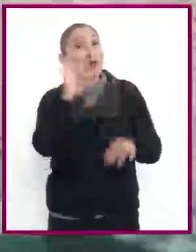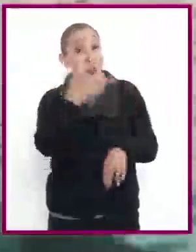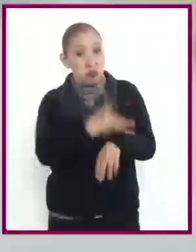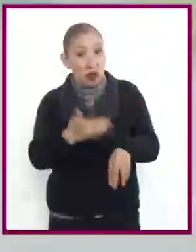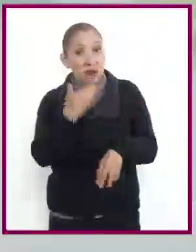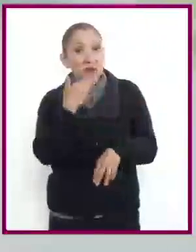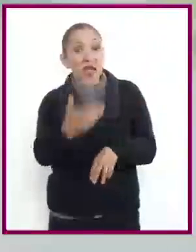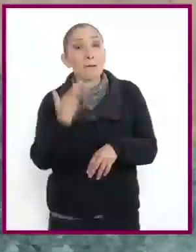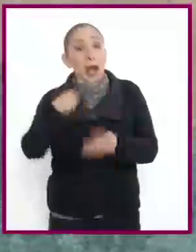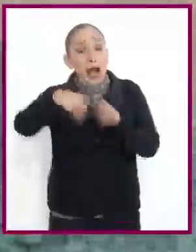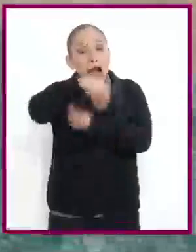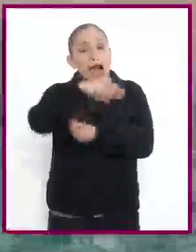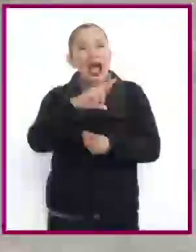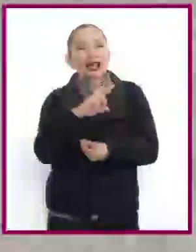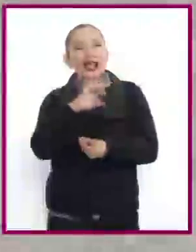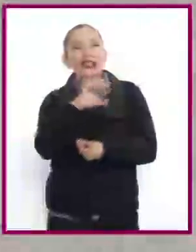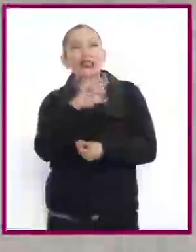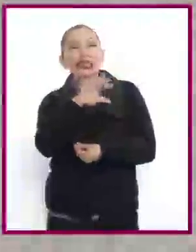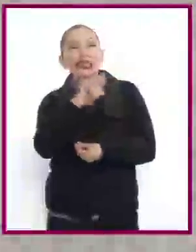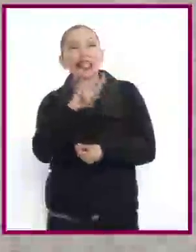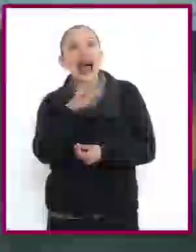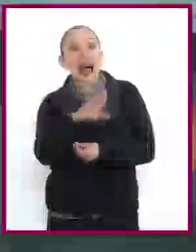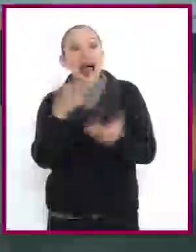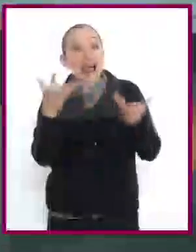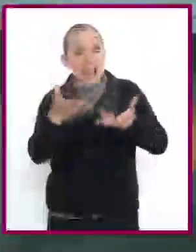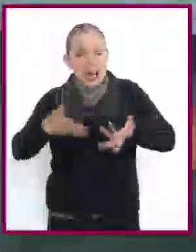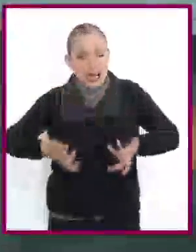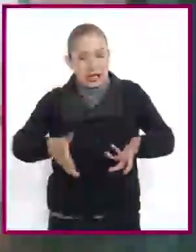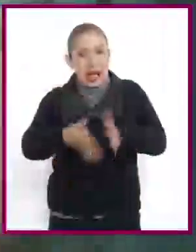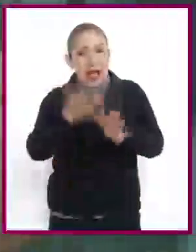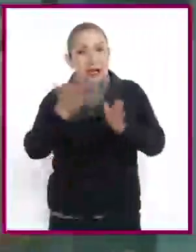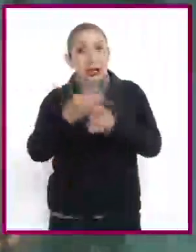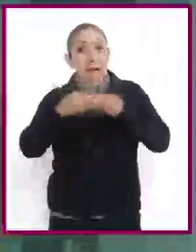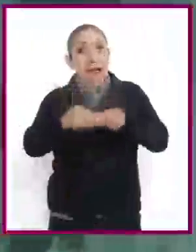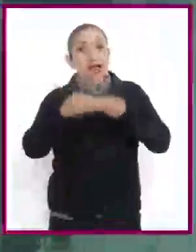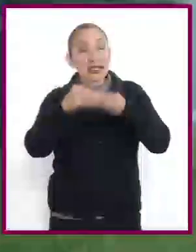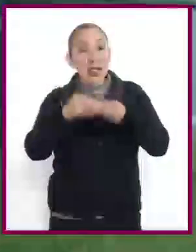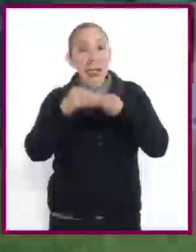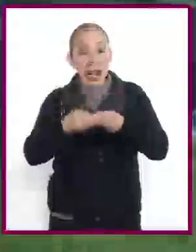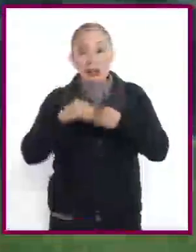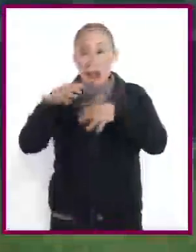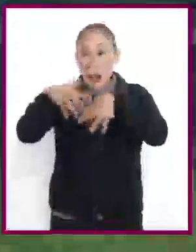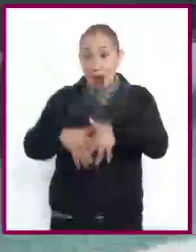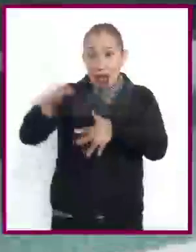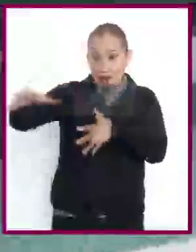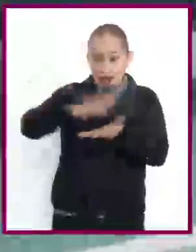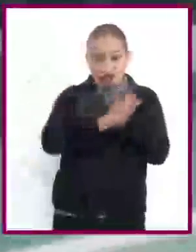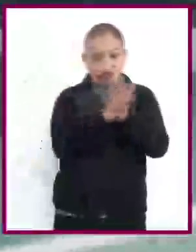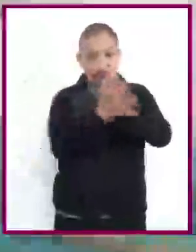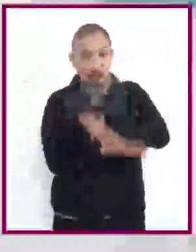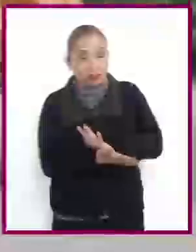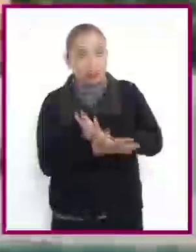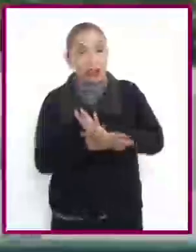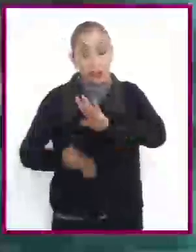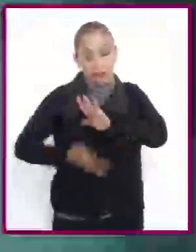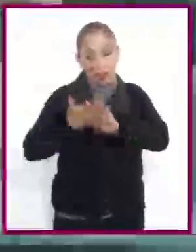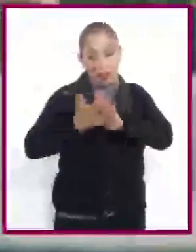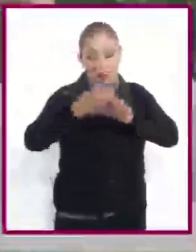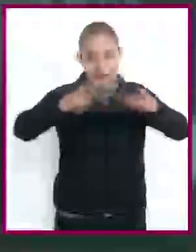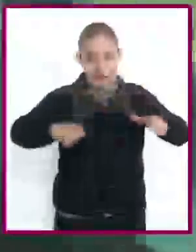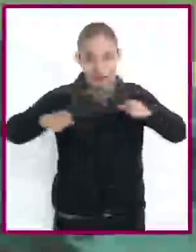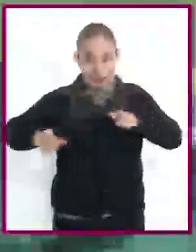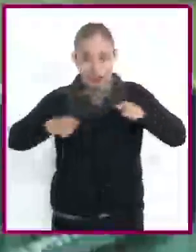penaliza mediante una tasa de acuerdo al volumen de los desechos o cuando el destino de los mismos es el relleno sanitario.